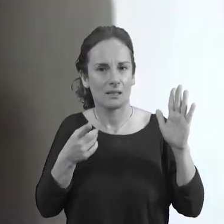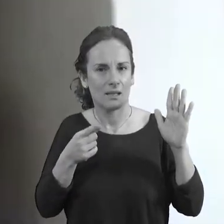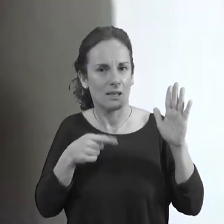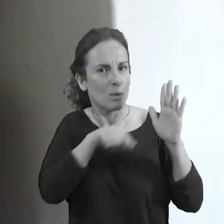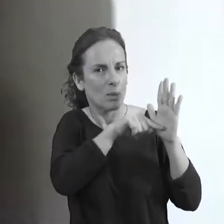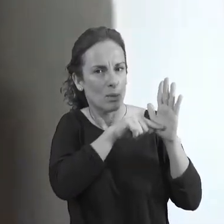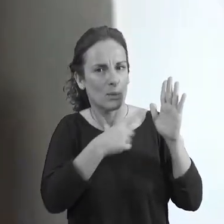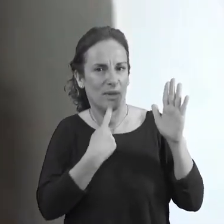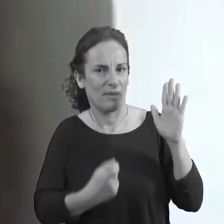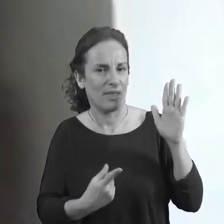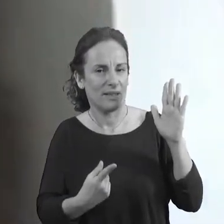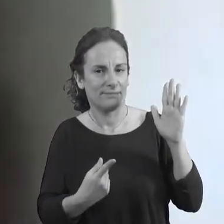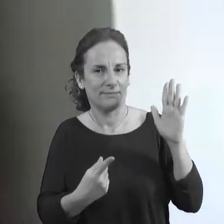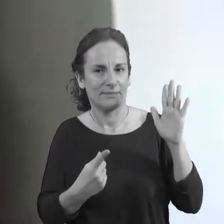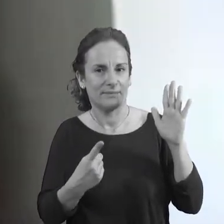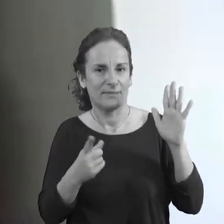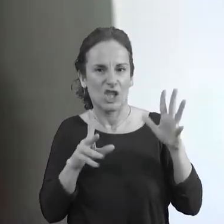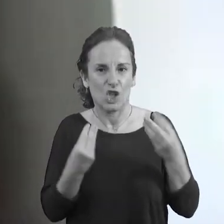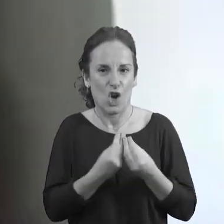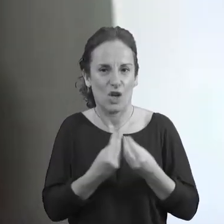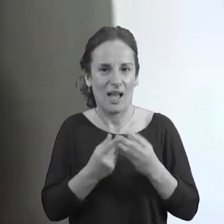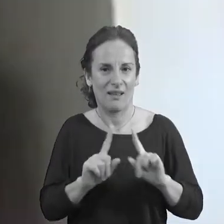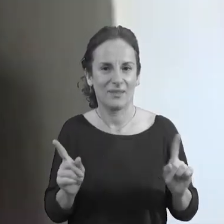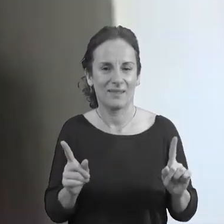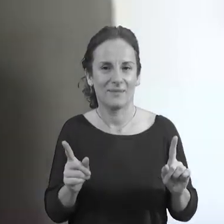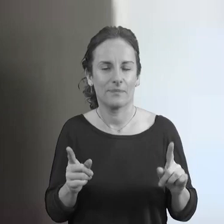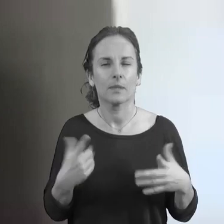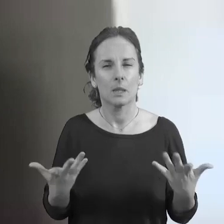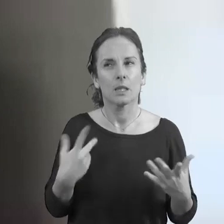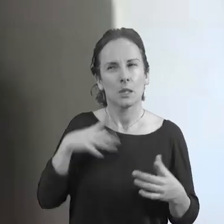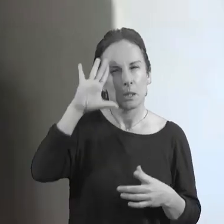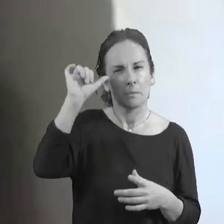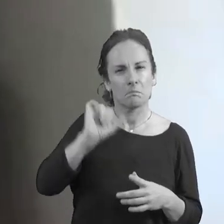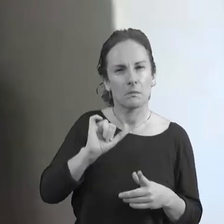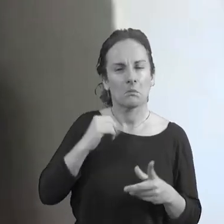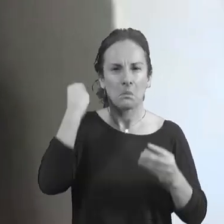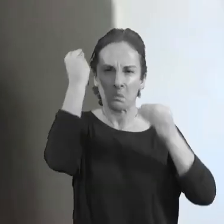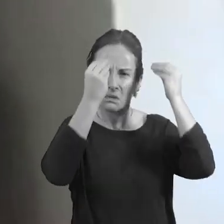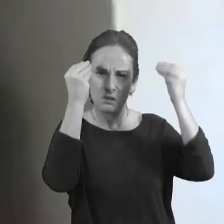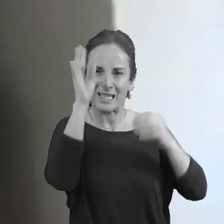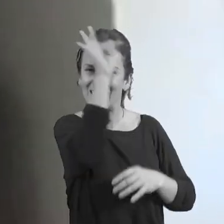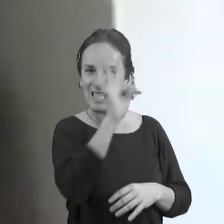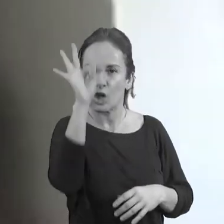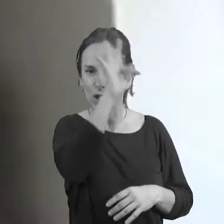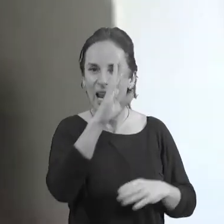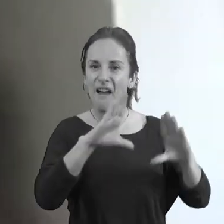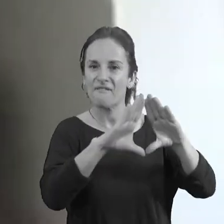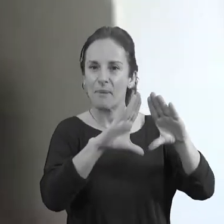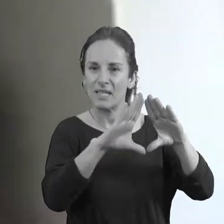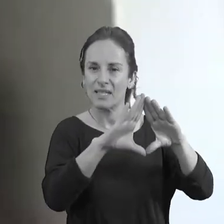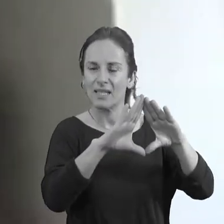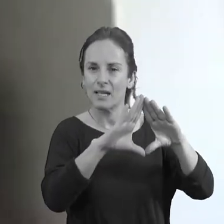Y esto es que me ha llevado también a pensar en una teórica feminista